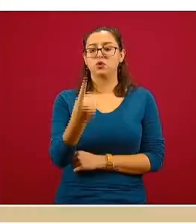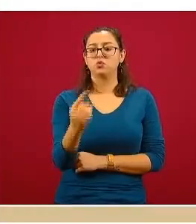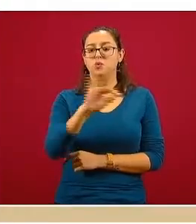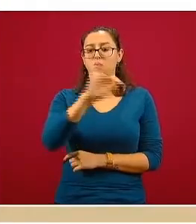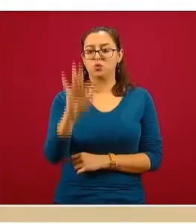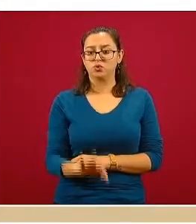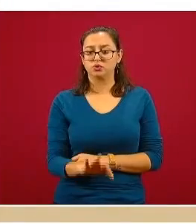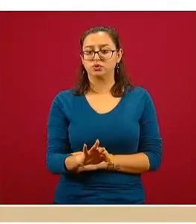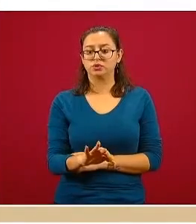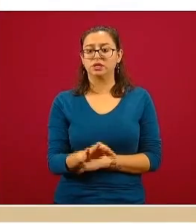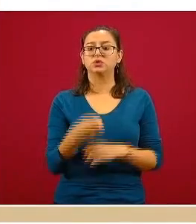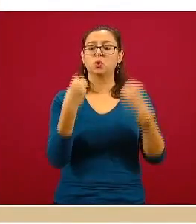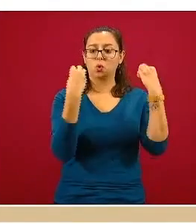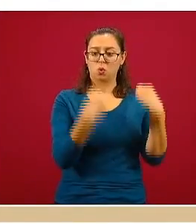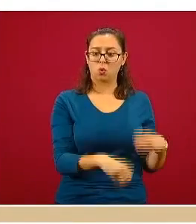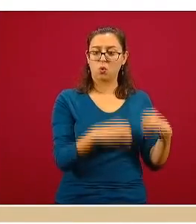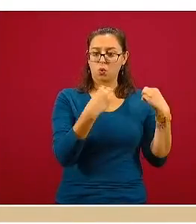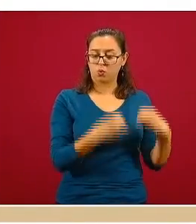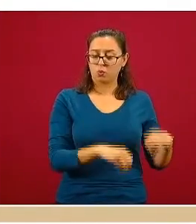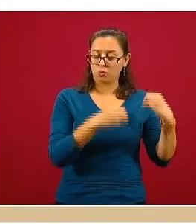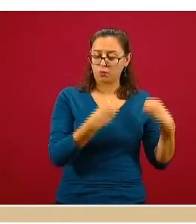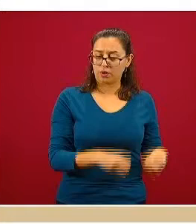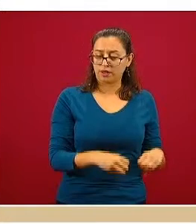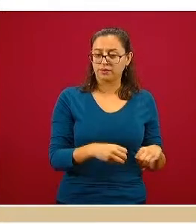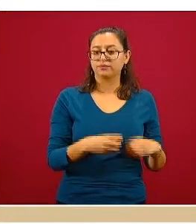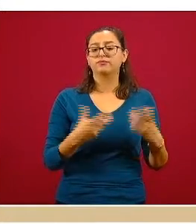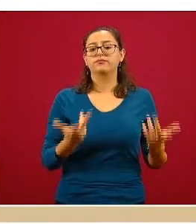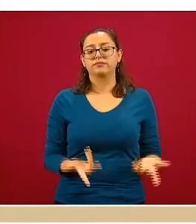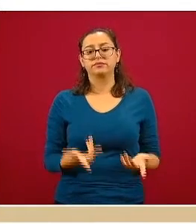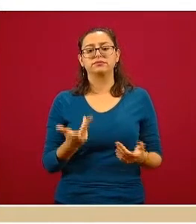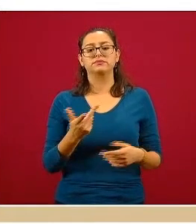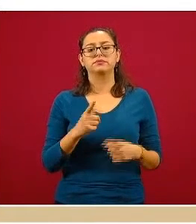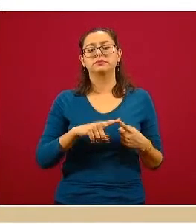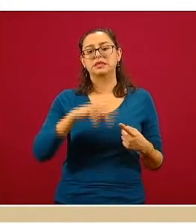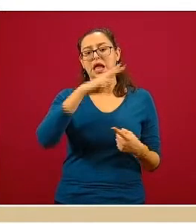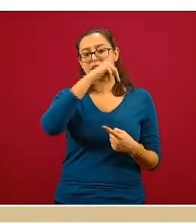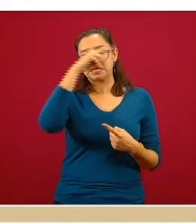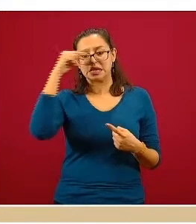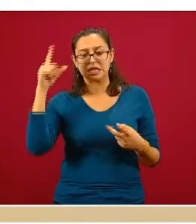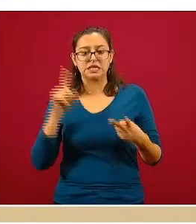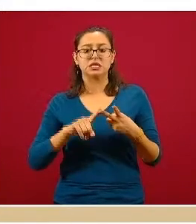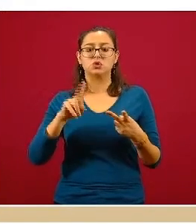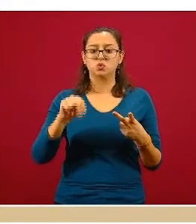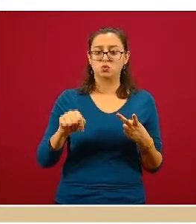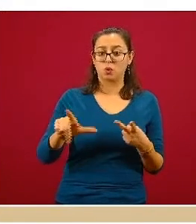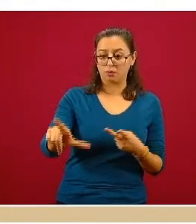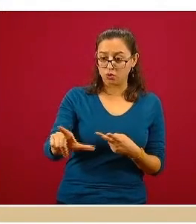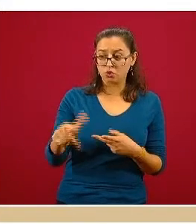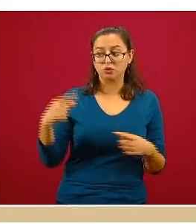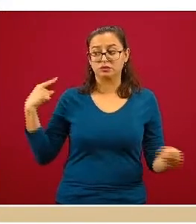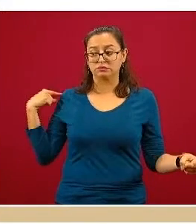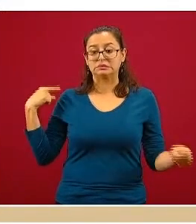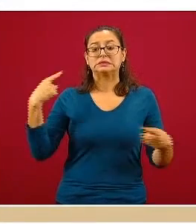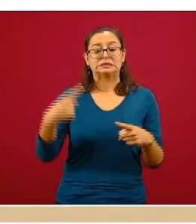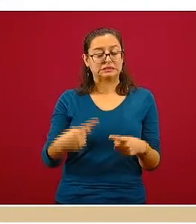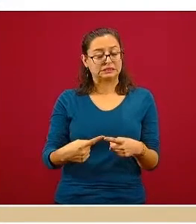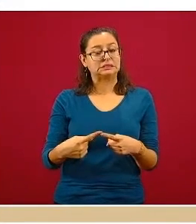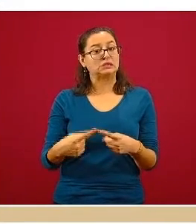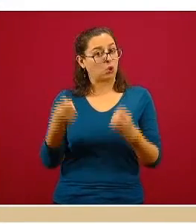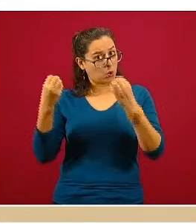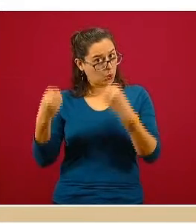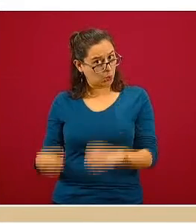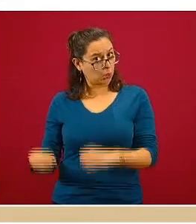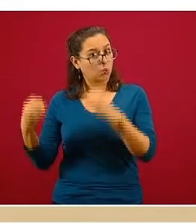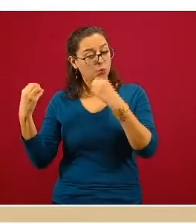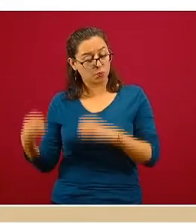nacional. Lógicamente esto varía dependiendo de cada entidad federativa. Nayarit, Nuevo León son las entidades que ya tienen algunas semanas manteniéndose